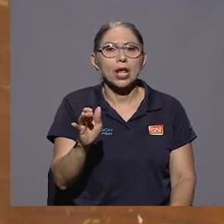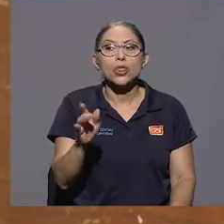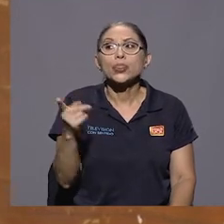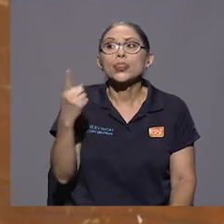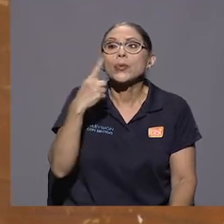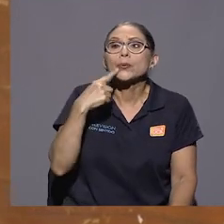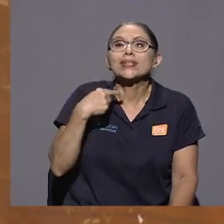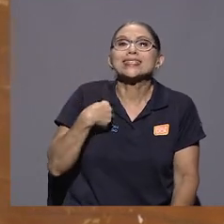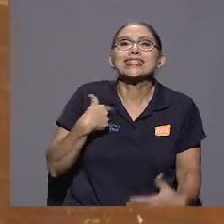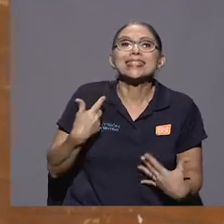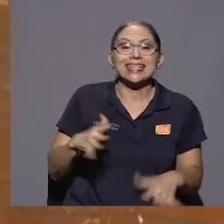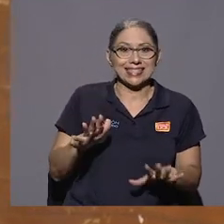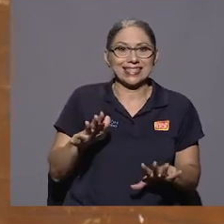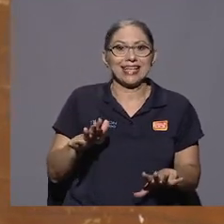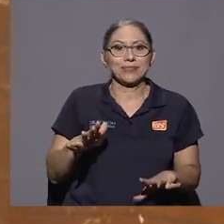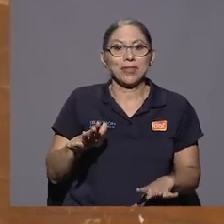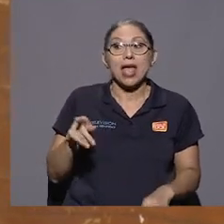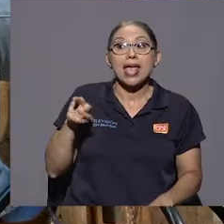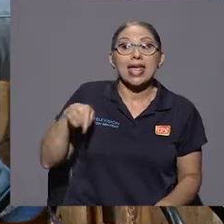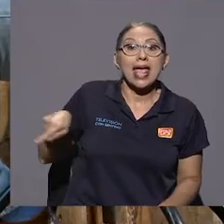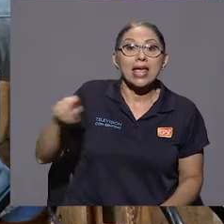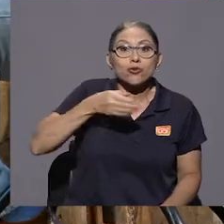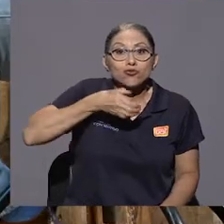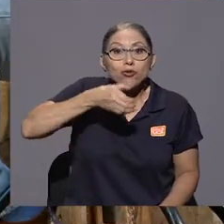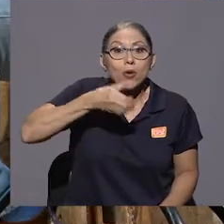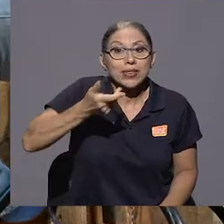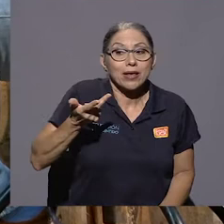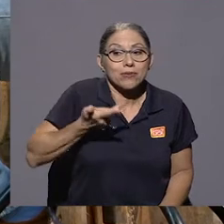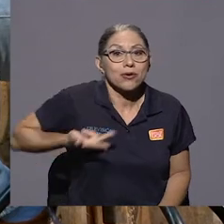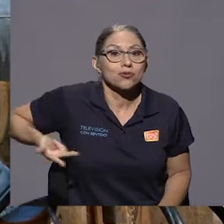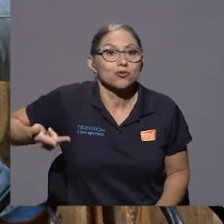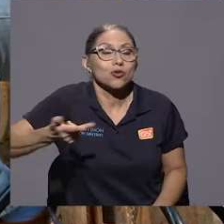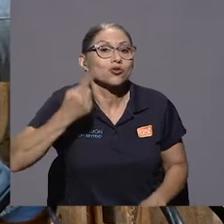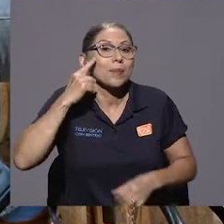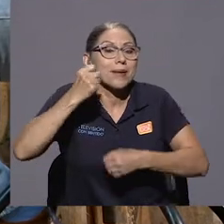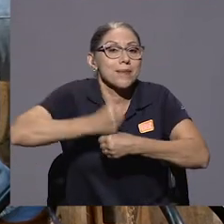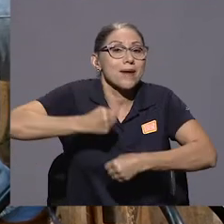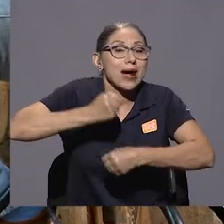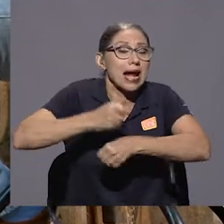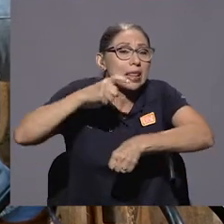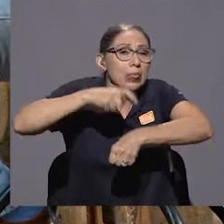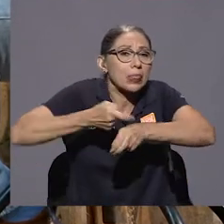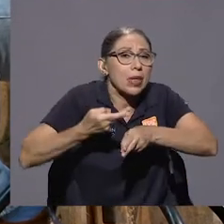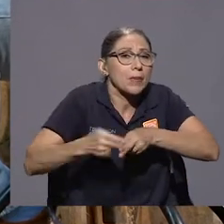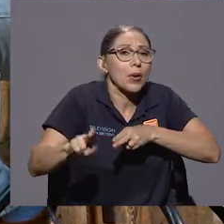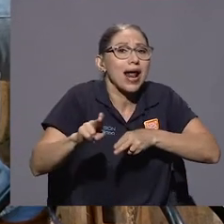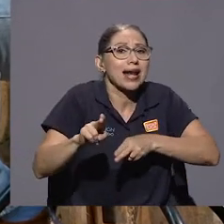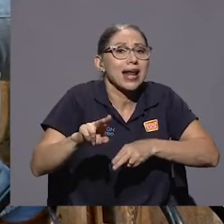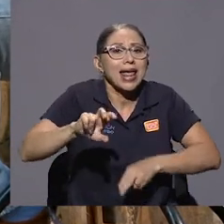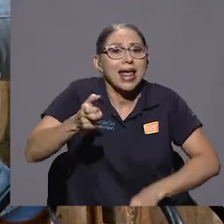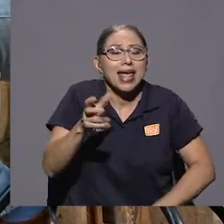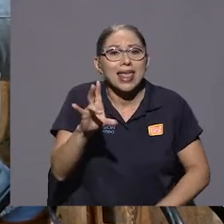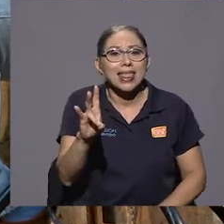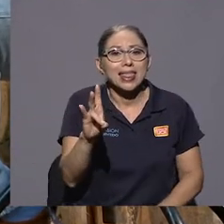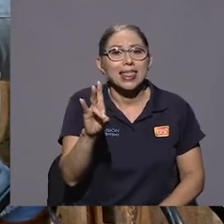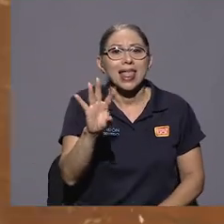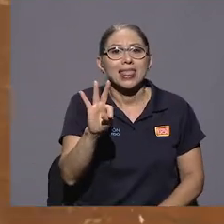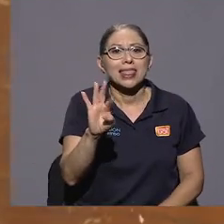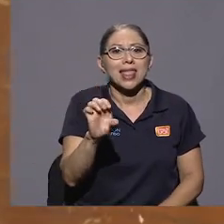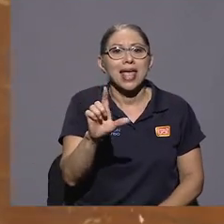nos dicen que nos habían recomendado para un trabajo temporal en Teletica, un permiso